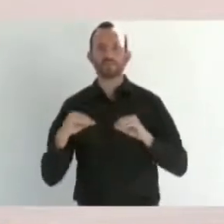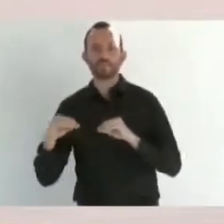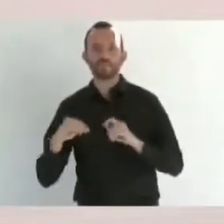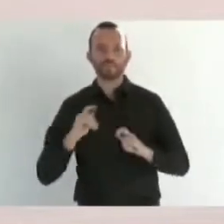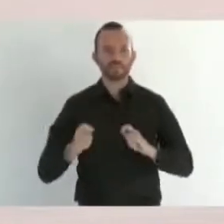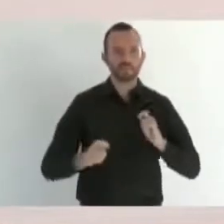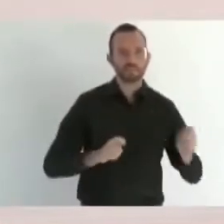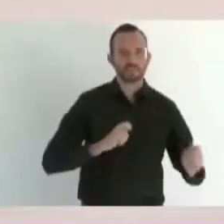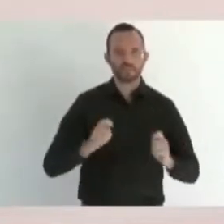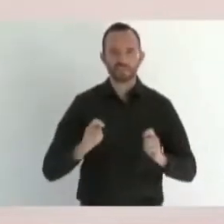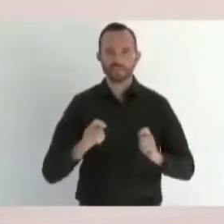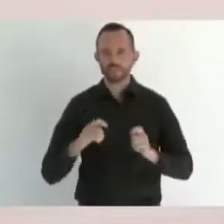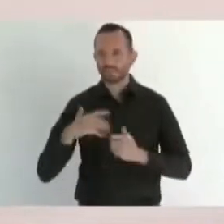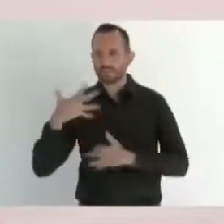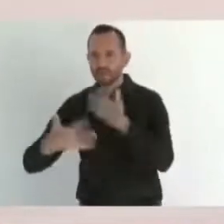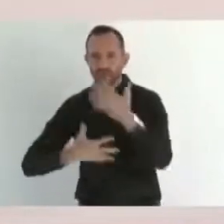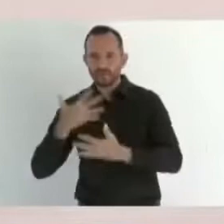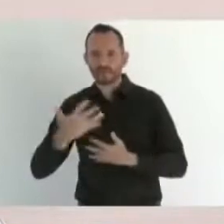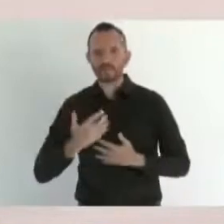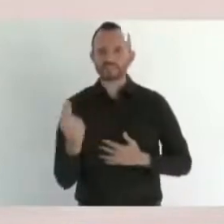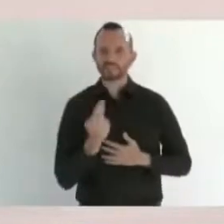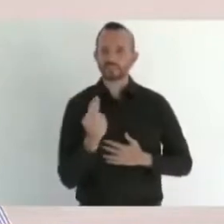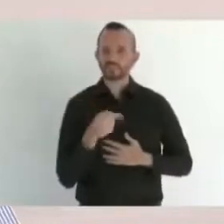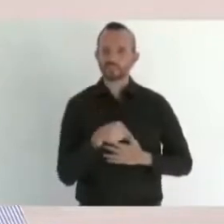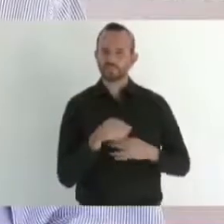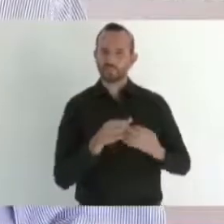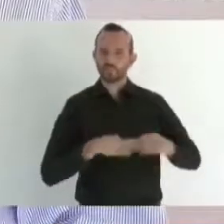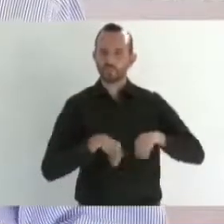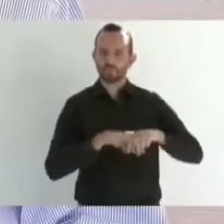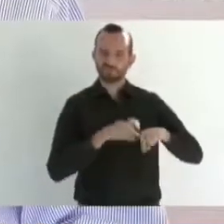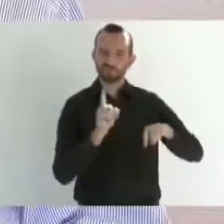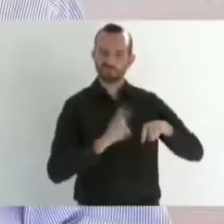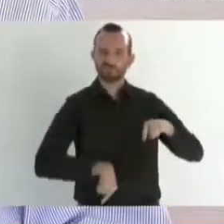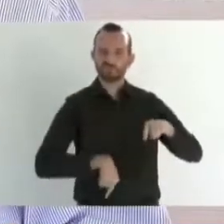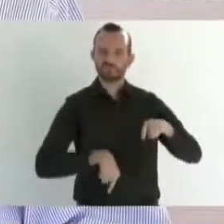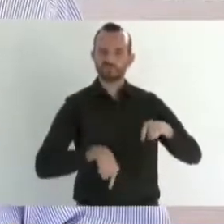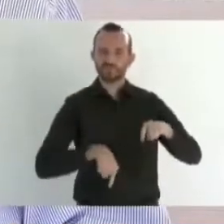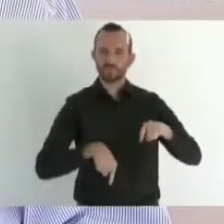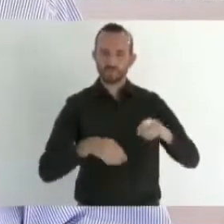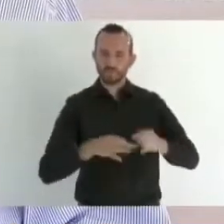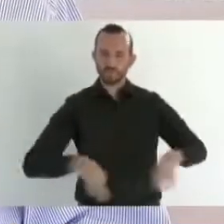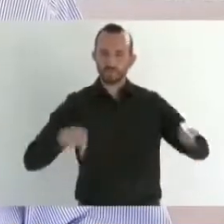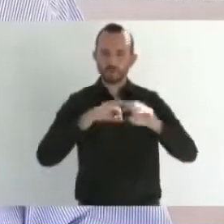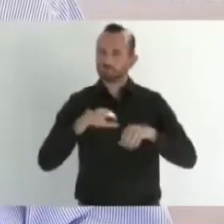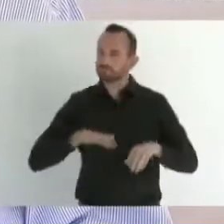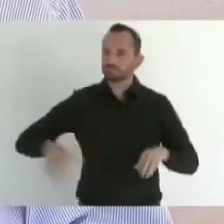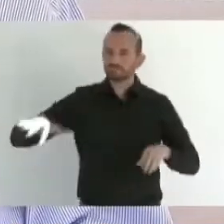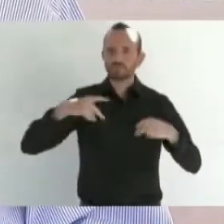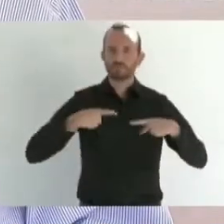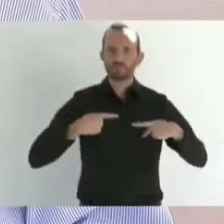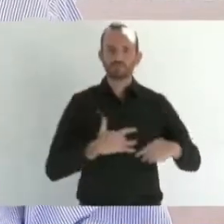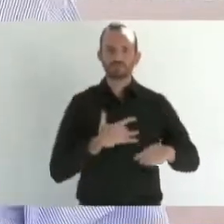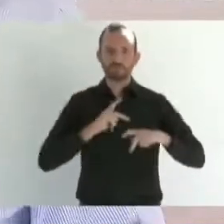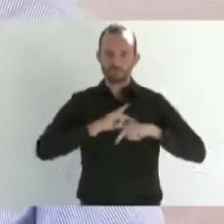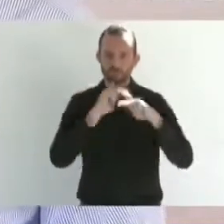violencia que se consiga la paz en todo el país